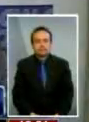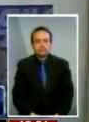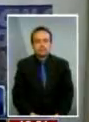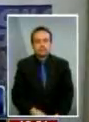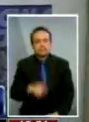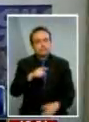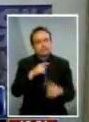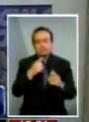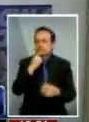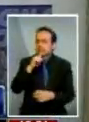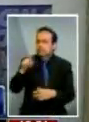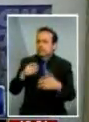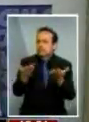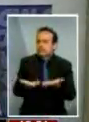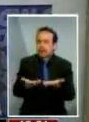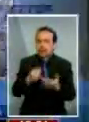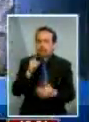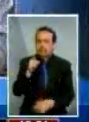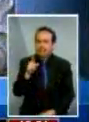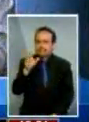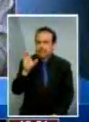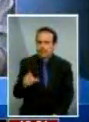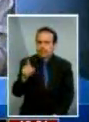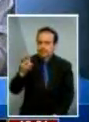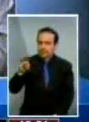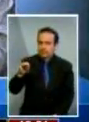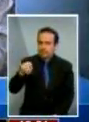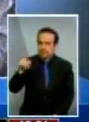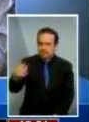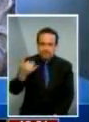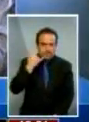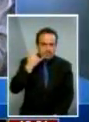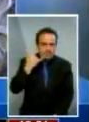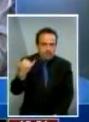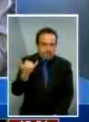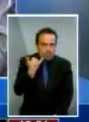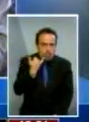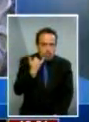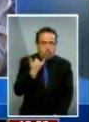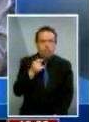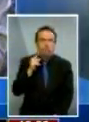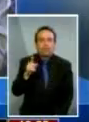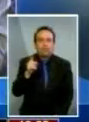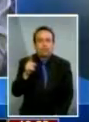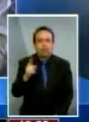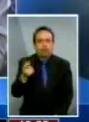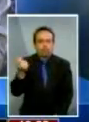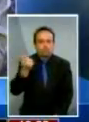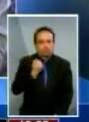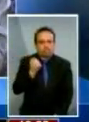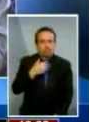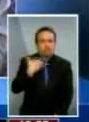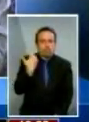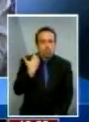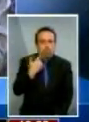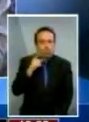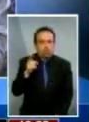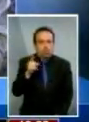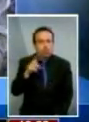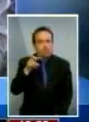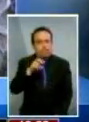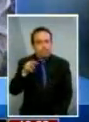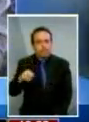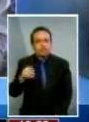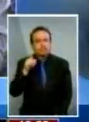Ahora, usted era la persona a la que su mamá llamó el día de este atentado incendiario que le costó la vida a sus